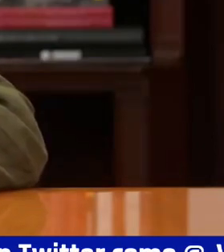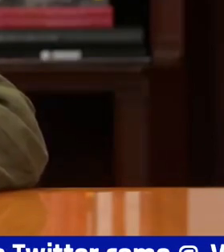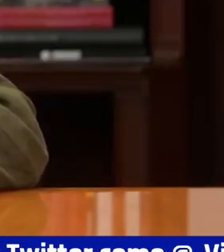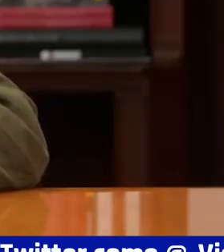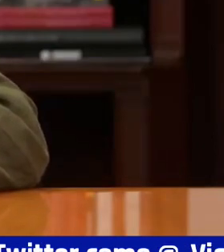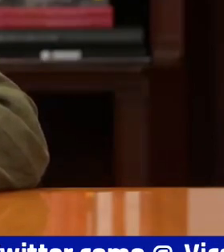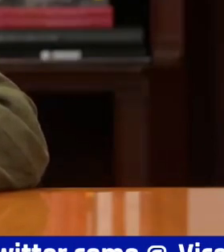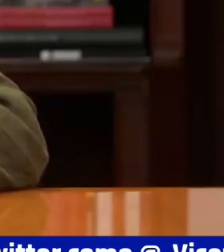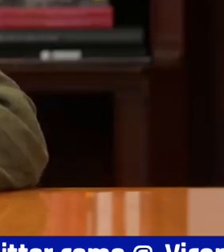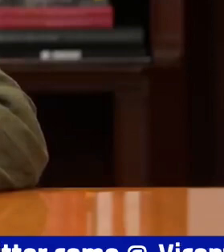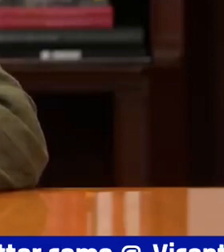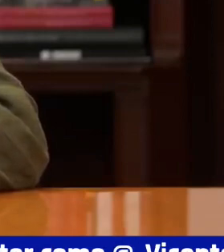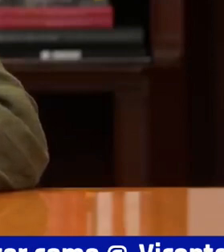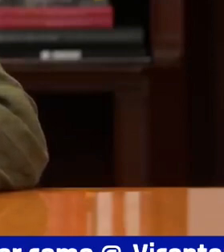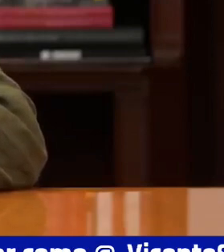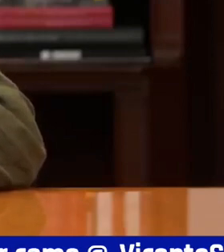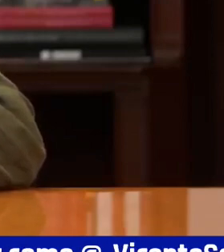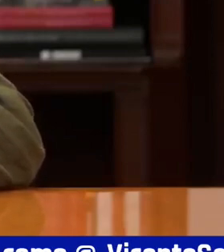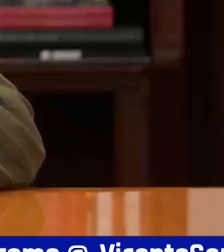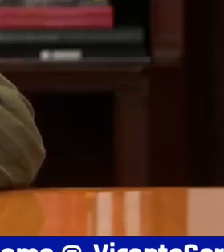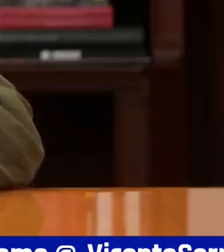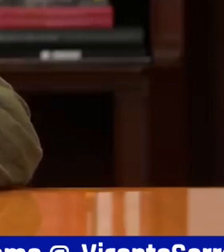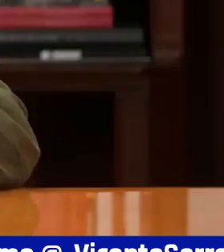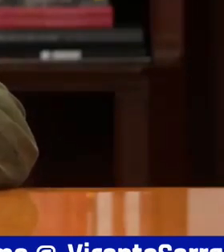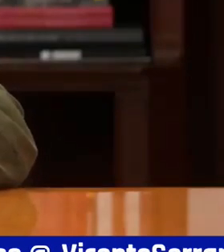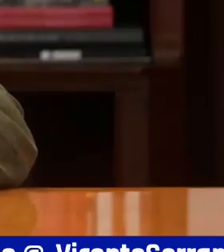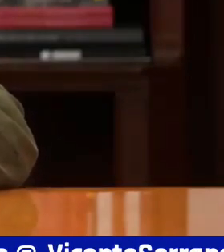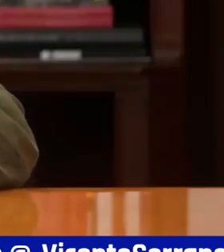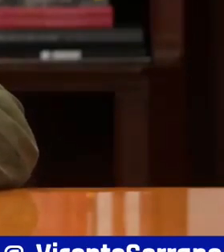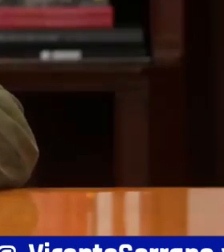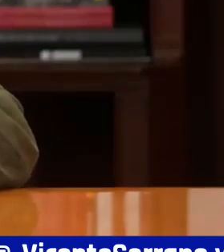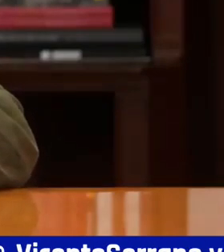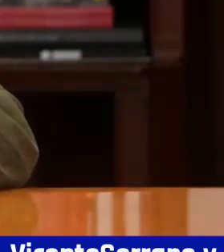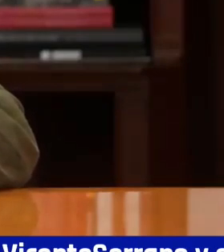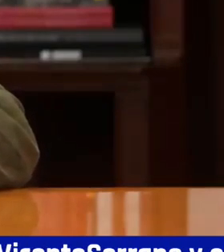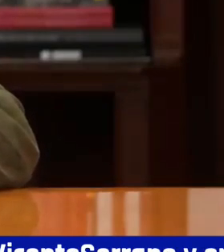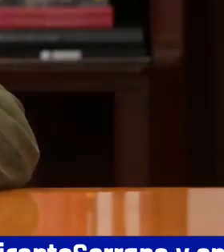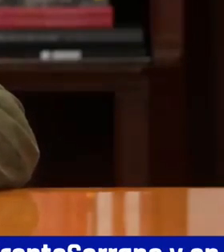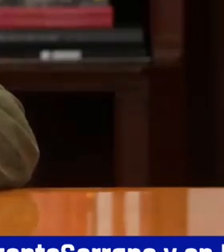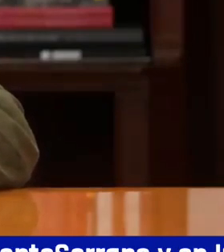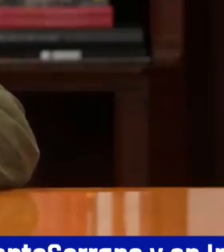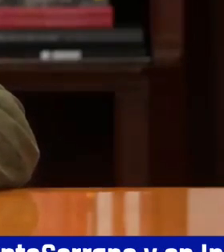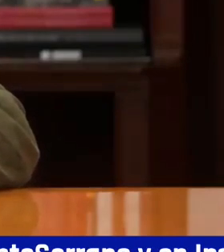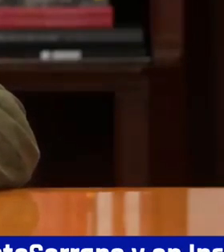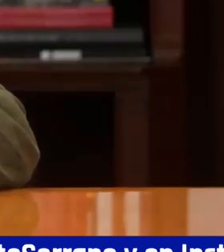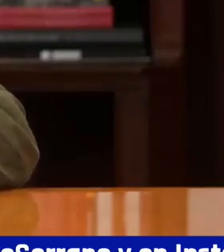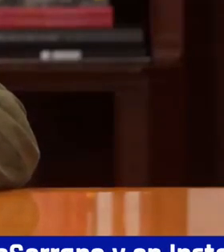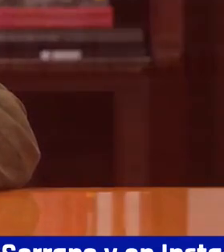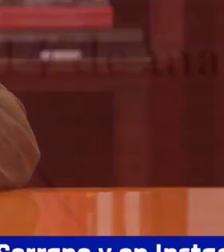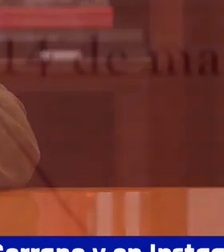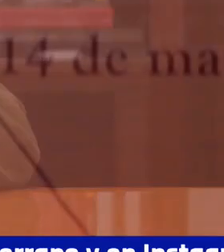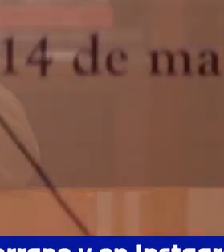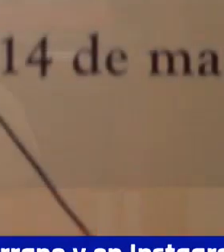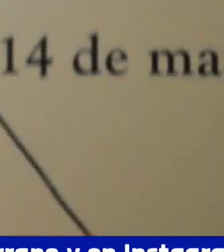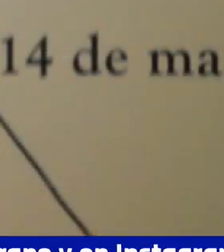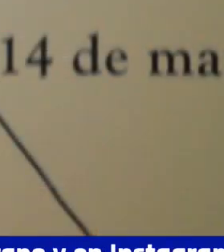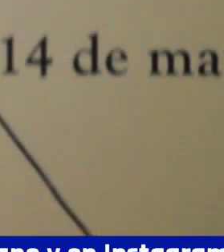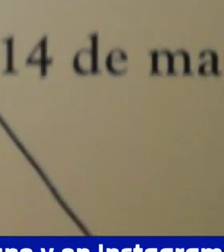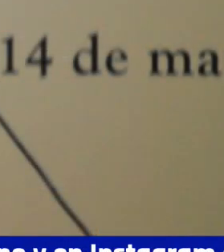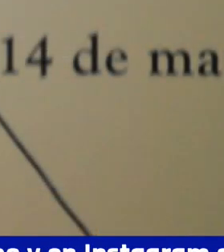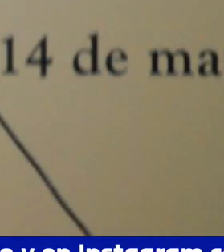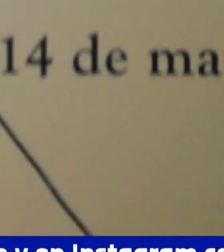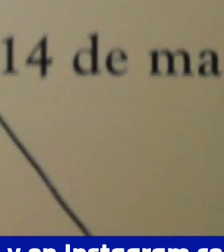de transformación, no puedo actuar por responsabilidad con estos antecedentes del infarto, la hipertensión, mi trabajo que es intenso,